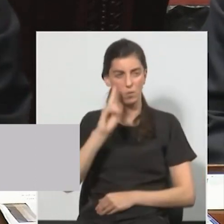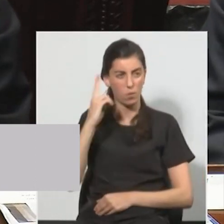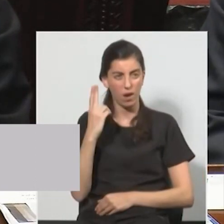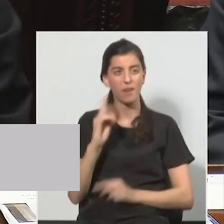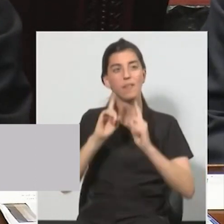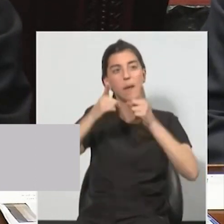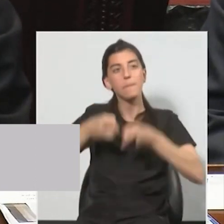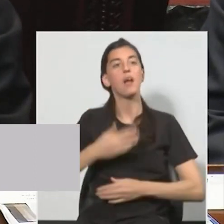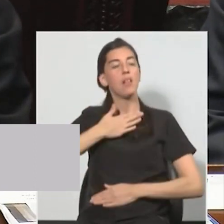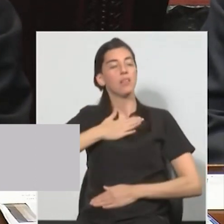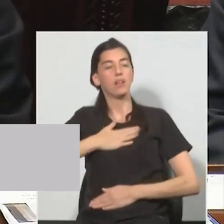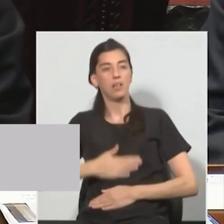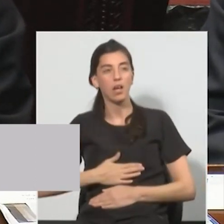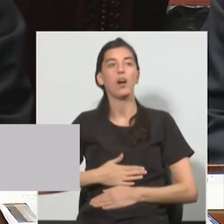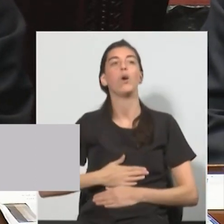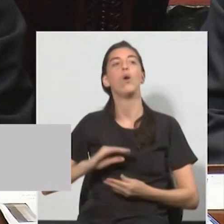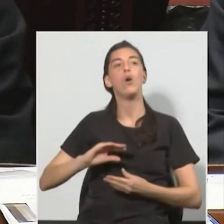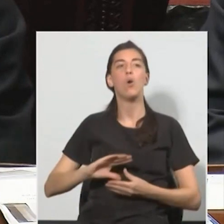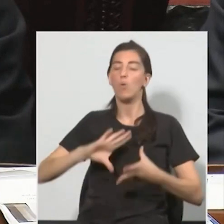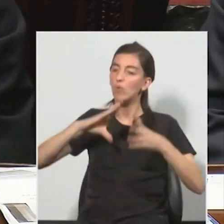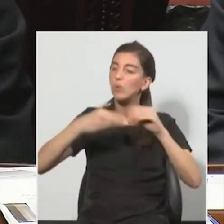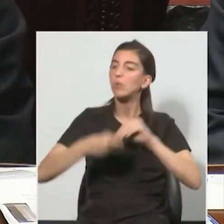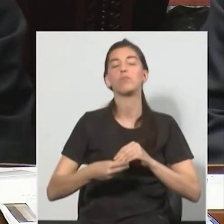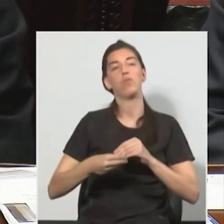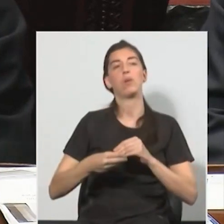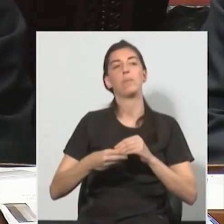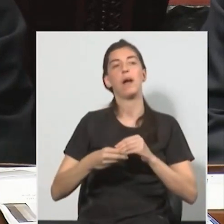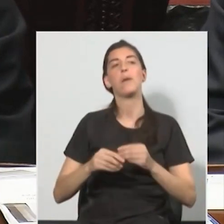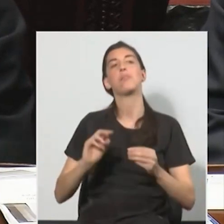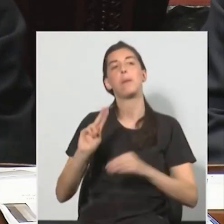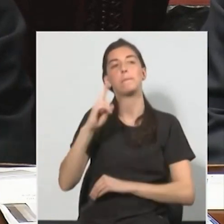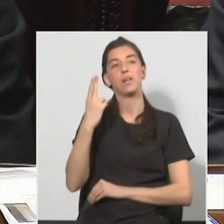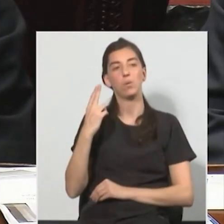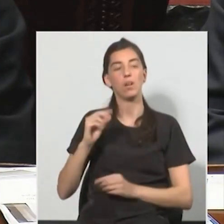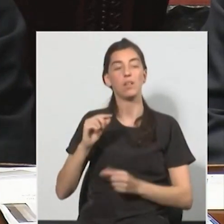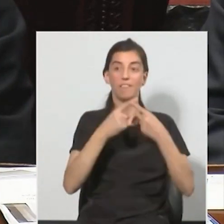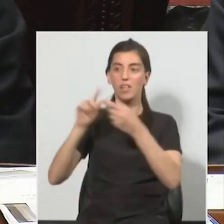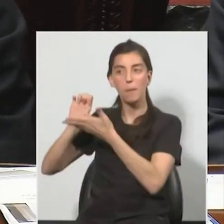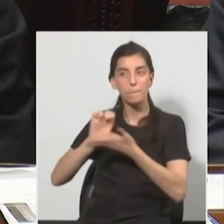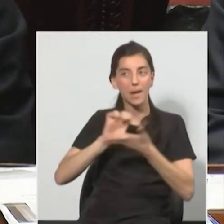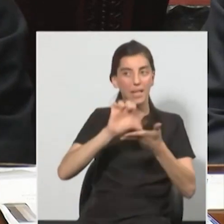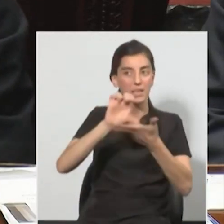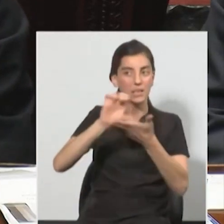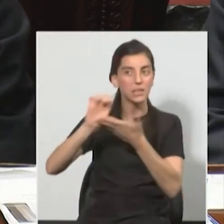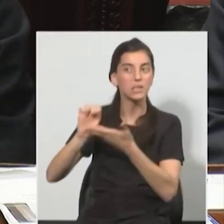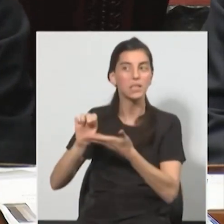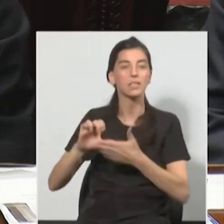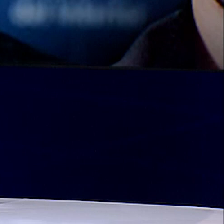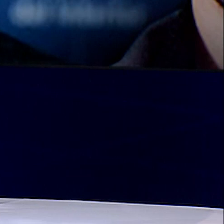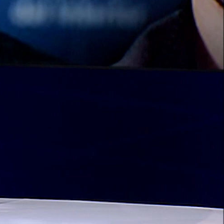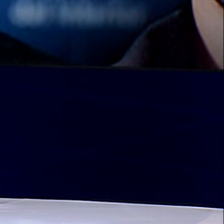para darnos la tranquilidad de que somos otra cosa en lo que lamentablemente en algunos países de la región existe.